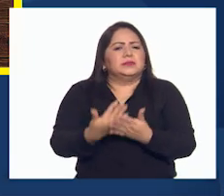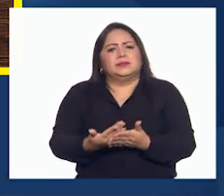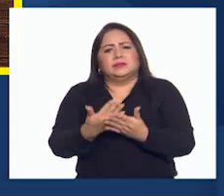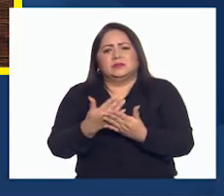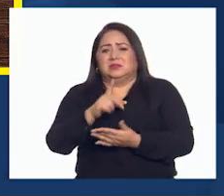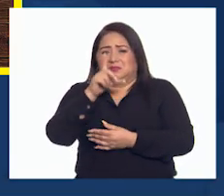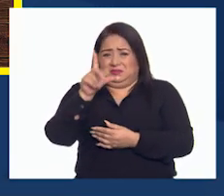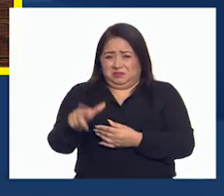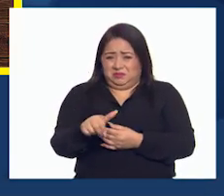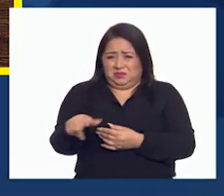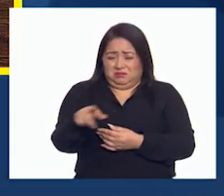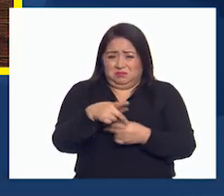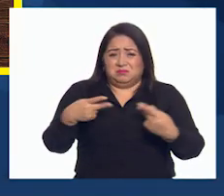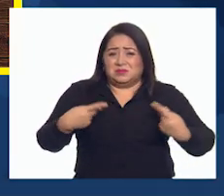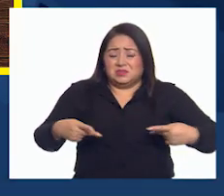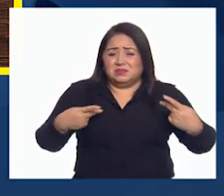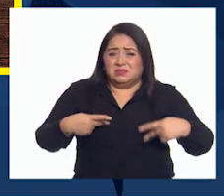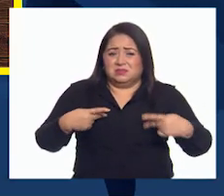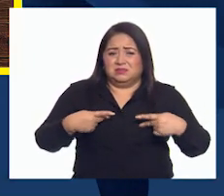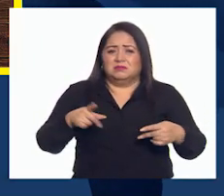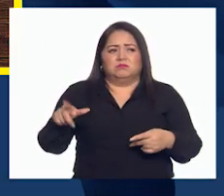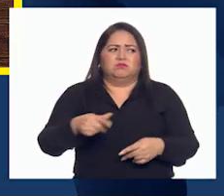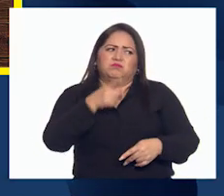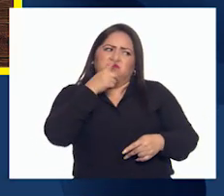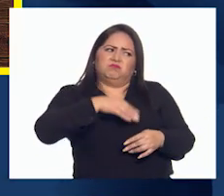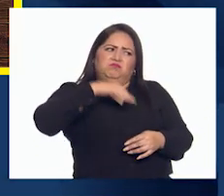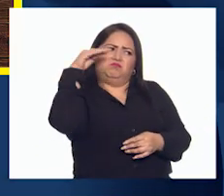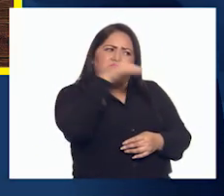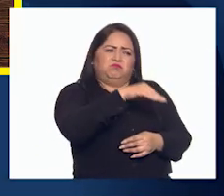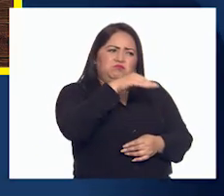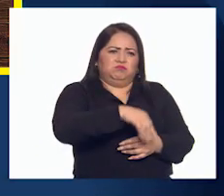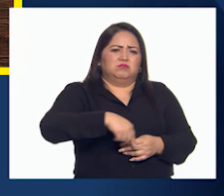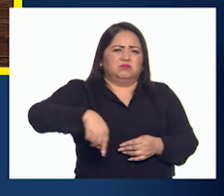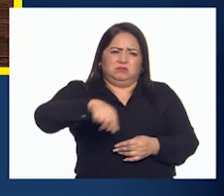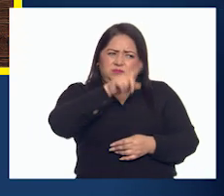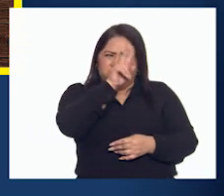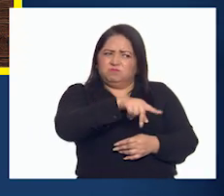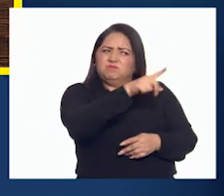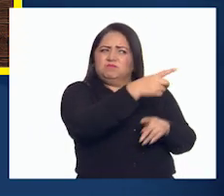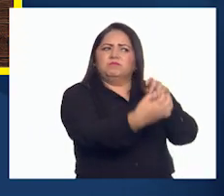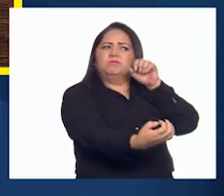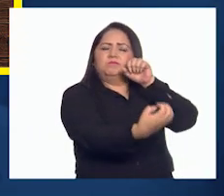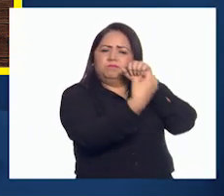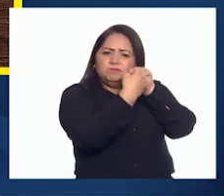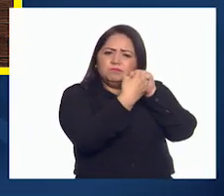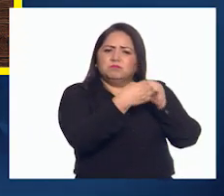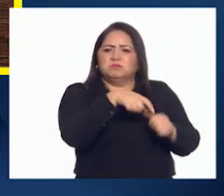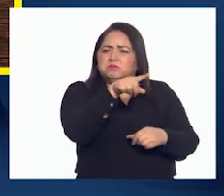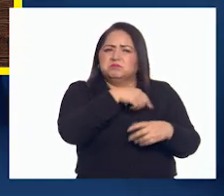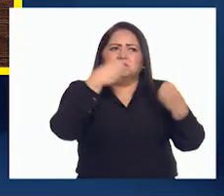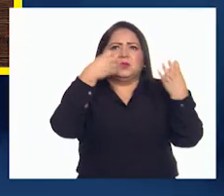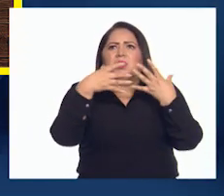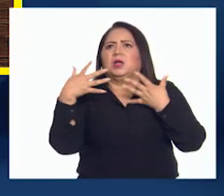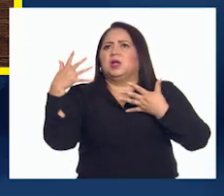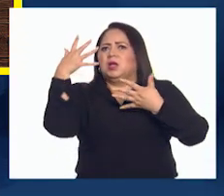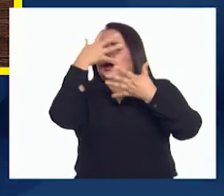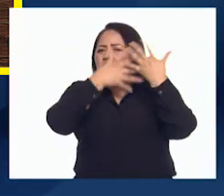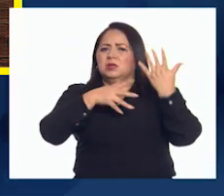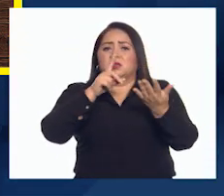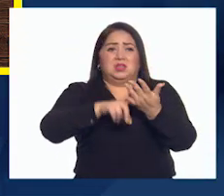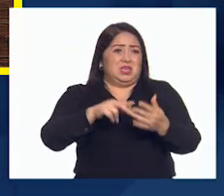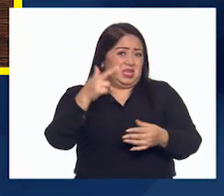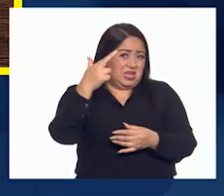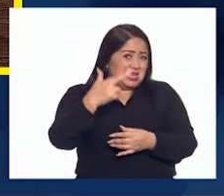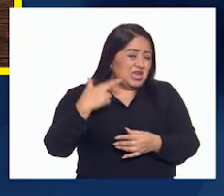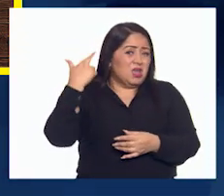que desvergonzadamente y público le dijeron que los había engañado, y los llevaba perdidos, y que el rey